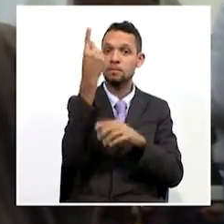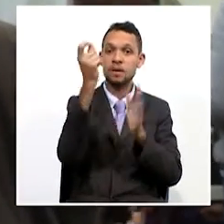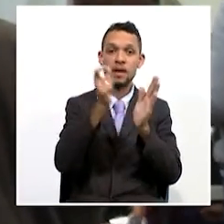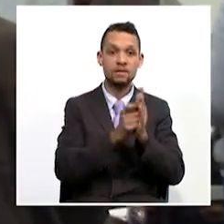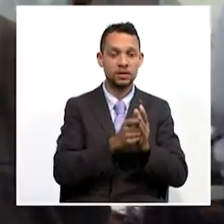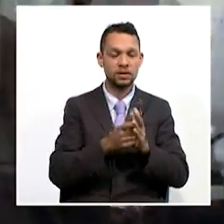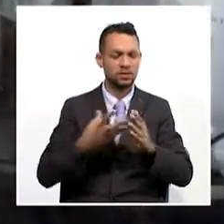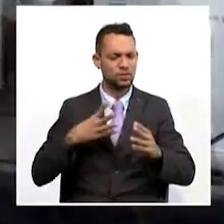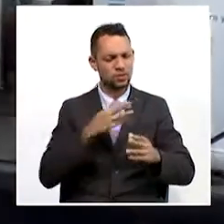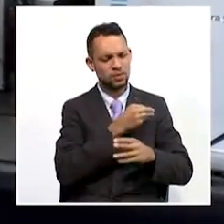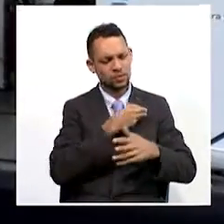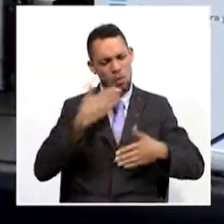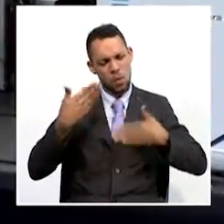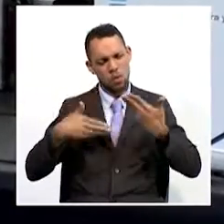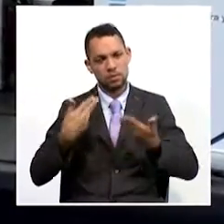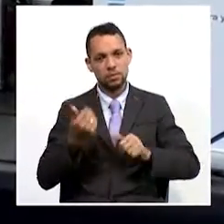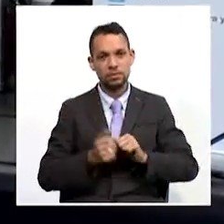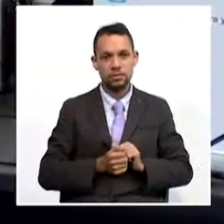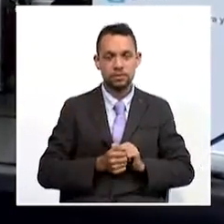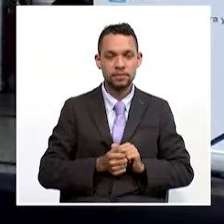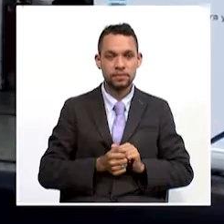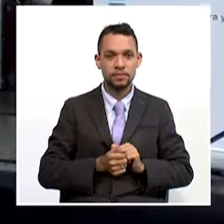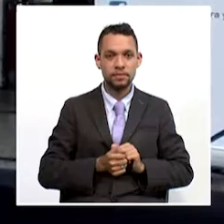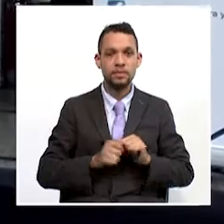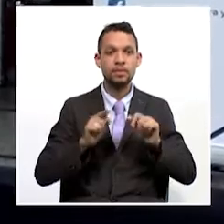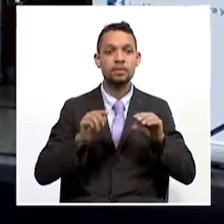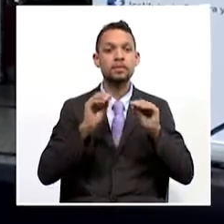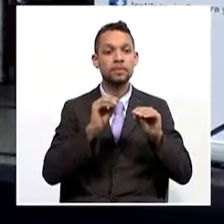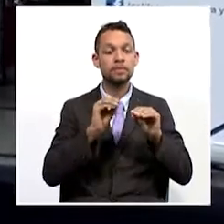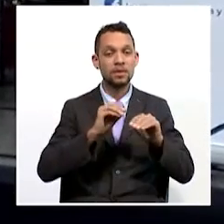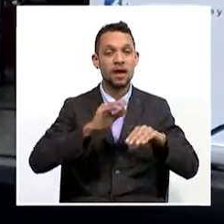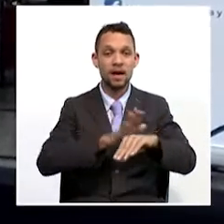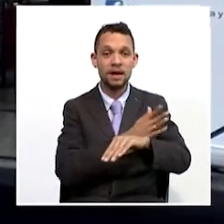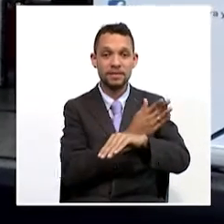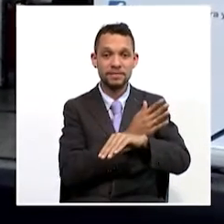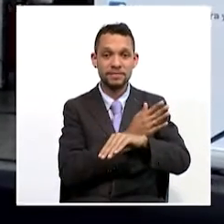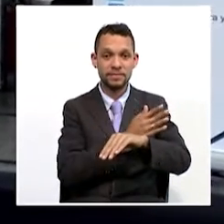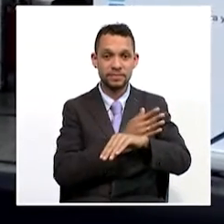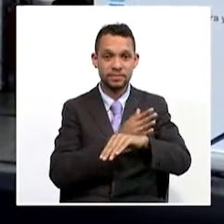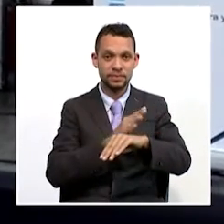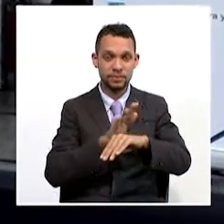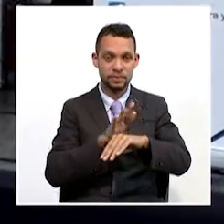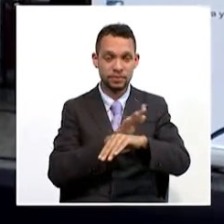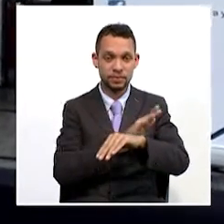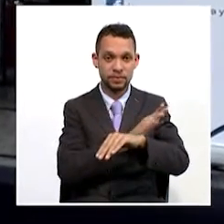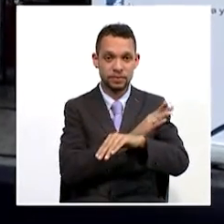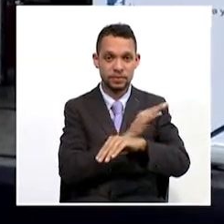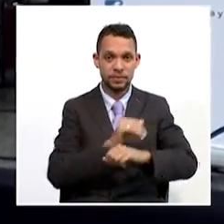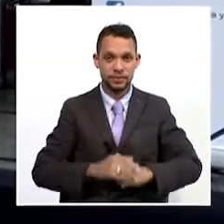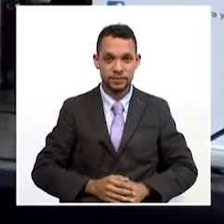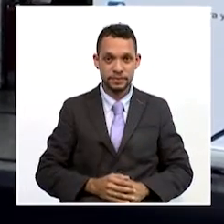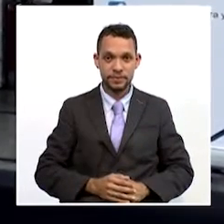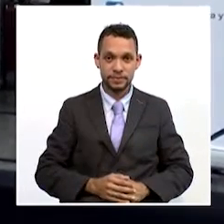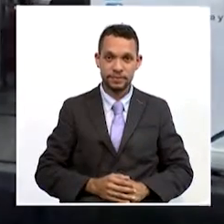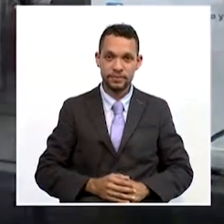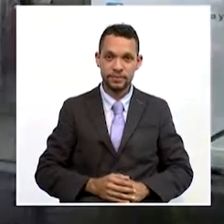muy entusiasmados. A ver, yo pido un aplauso, cumpleaños del